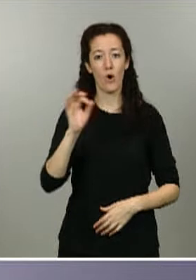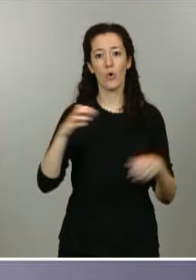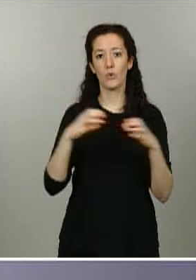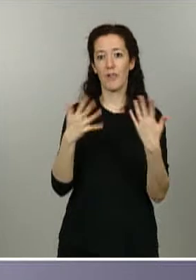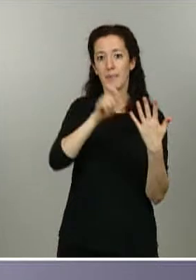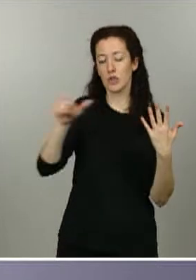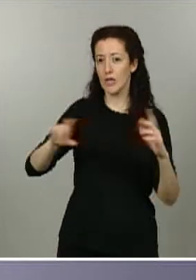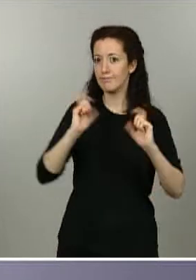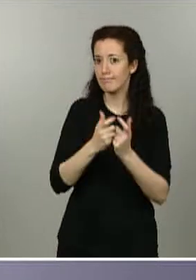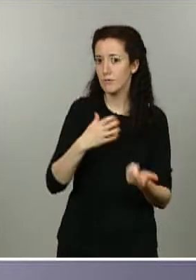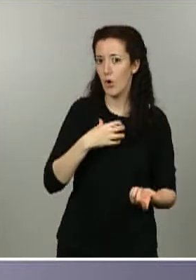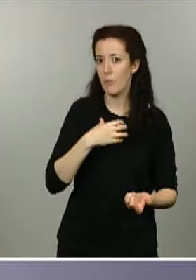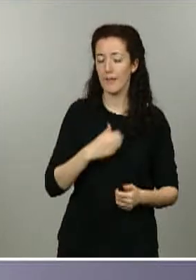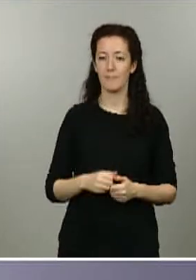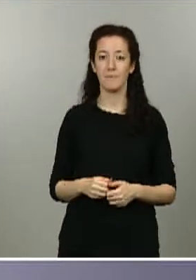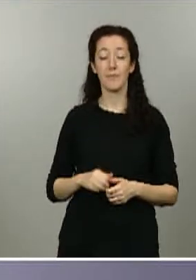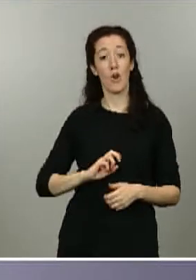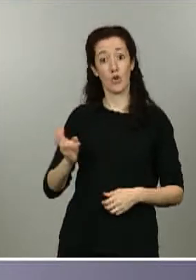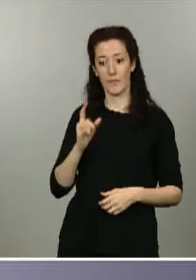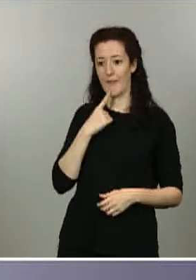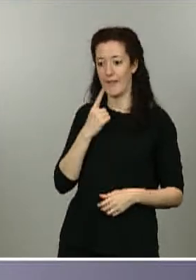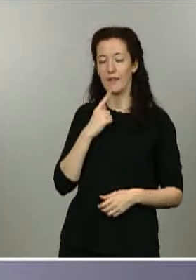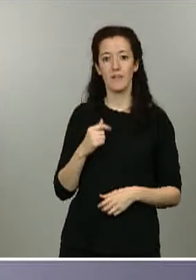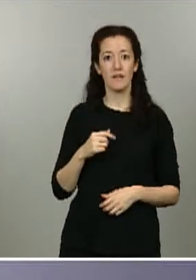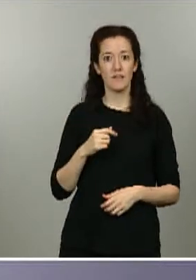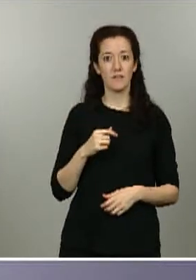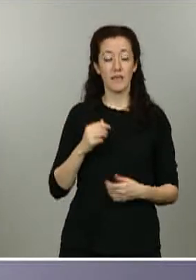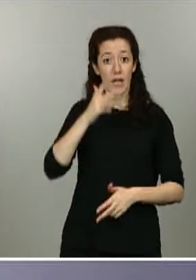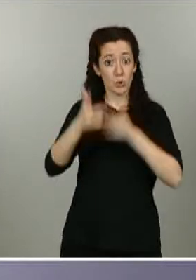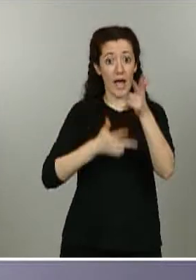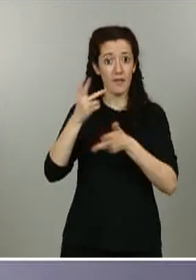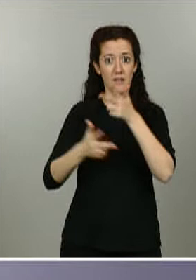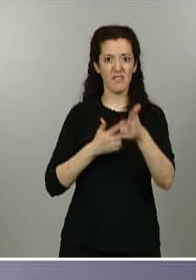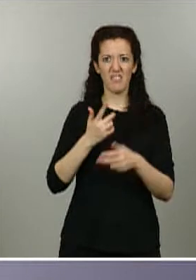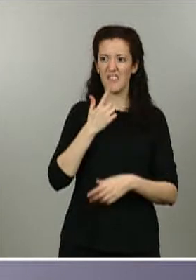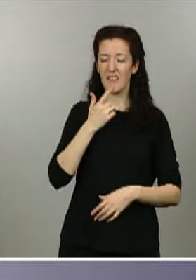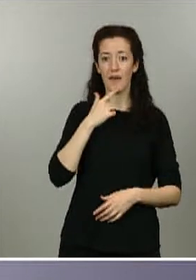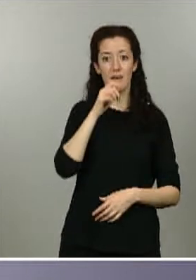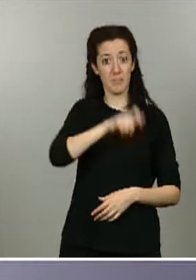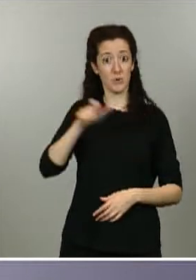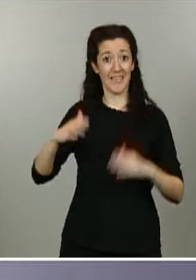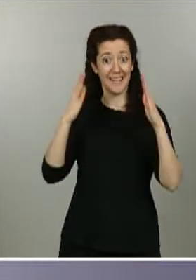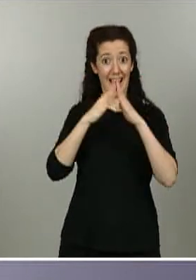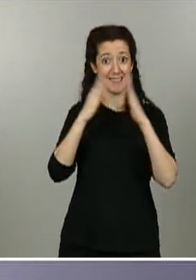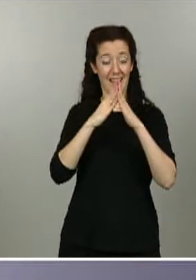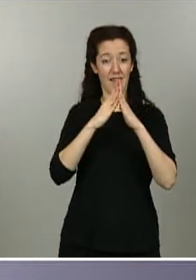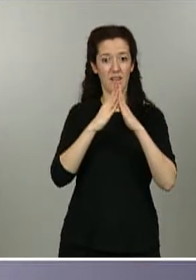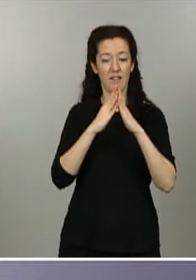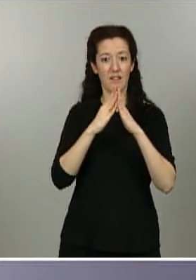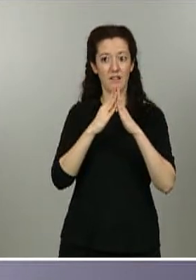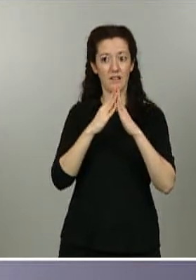que no nos podemos reunir 10 personas en la misma casa, solo en terrazas. Aquí decimos que estamos en la fase 0,5.